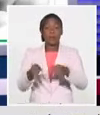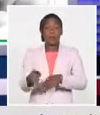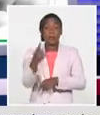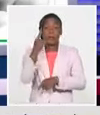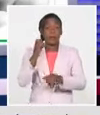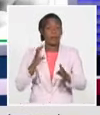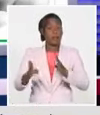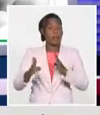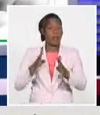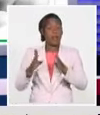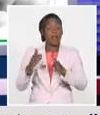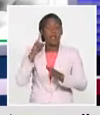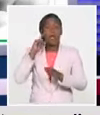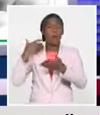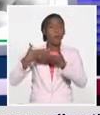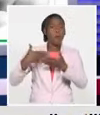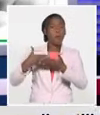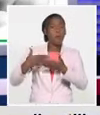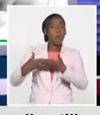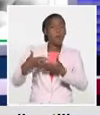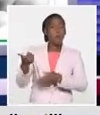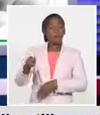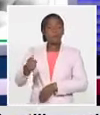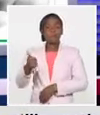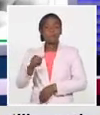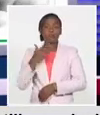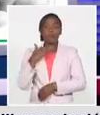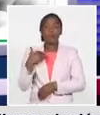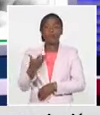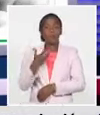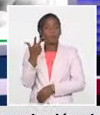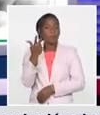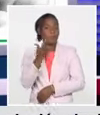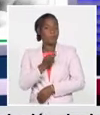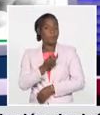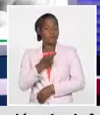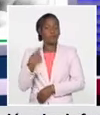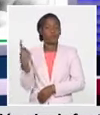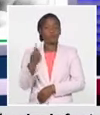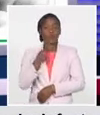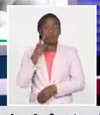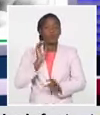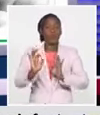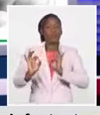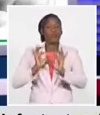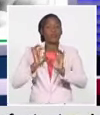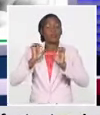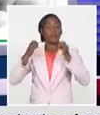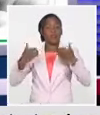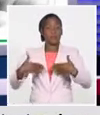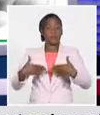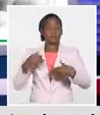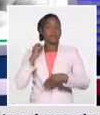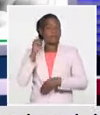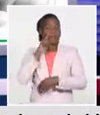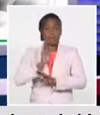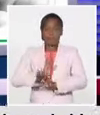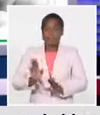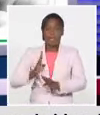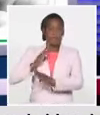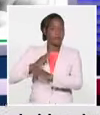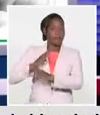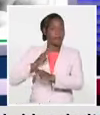3 de los ensayos clínicos del candidato anti-COVID-19 Abdala, como les comentaba, concluyó en Santiago de Cuba con